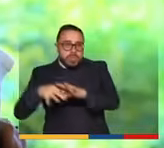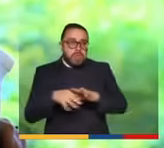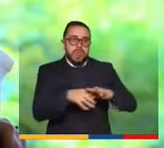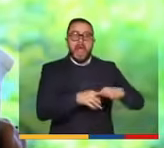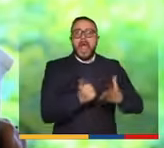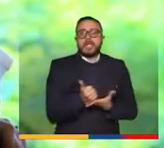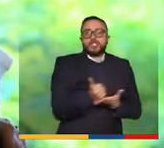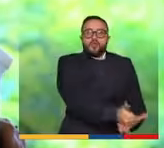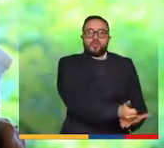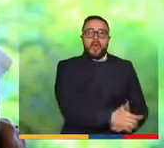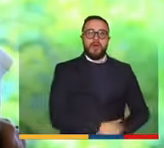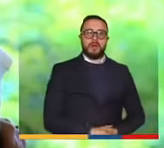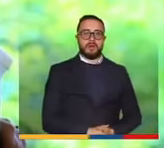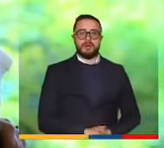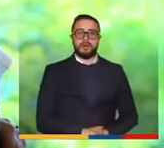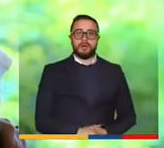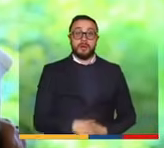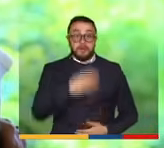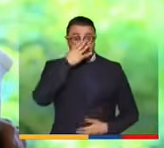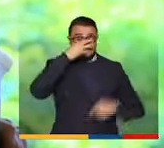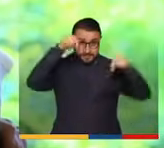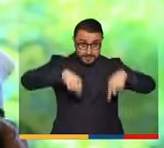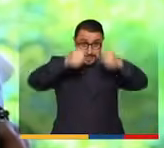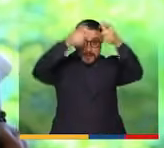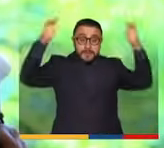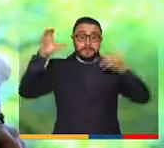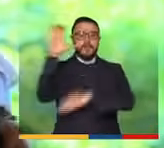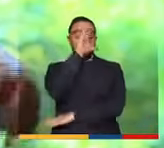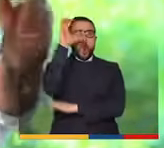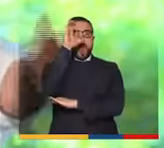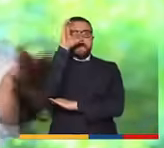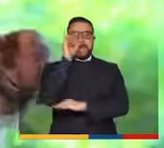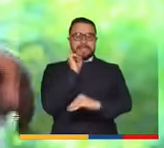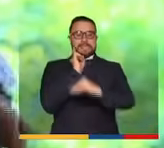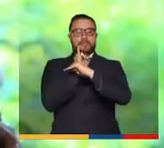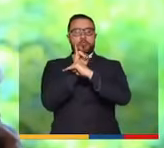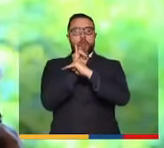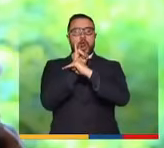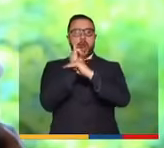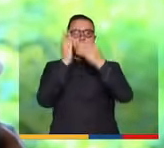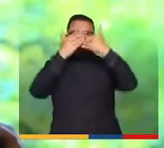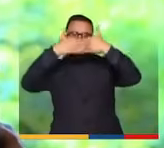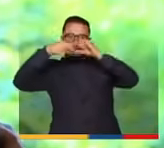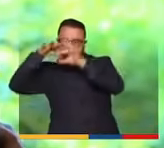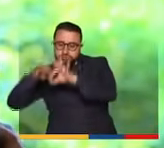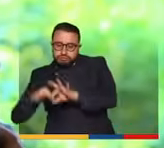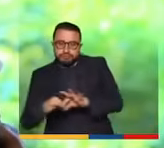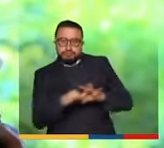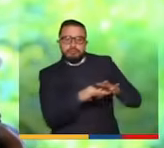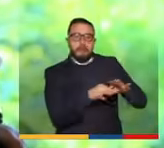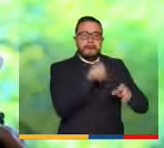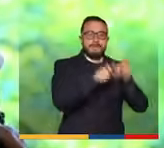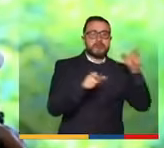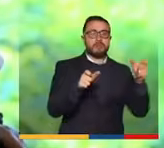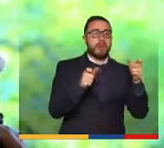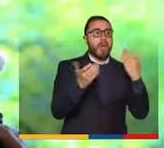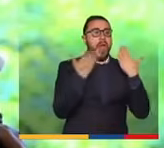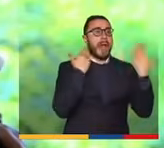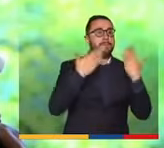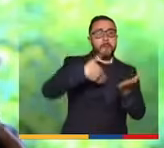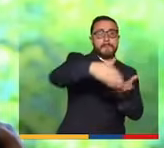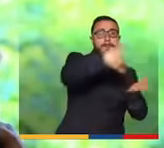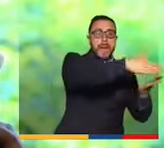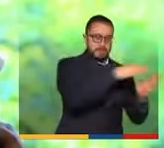se convirtió institucionalmente en el aliado de los despojadores y en el aliado